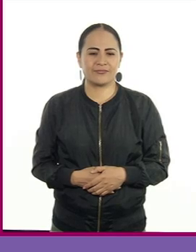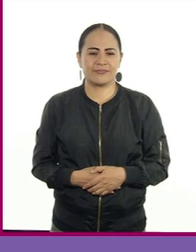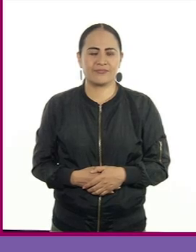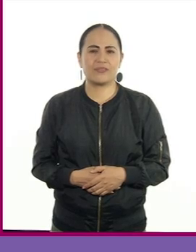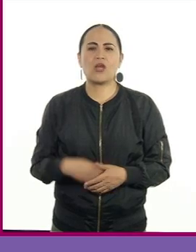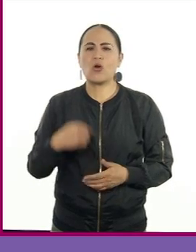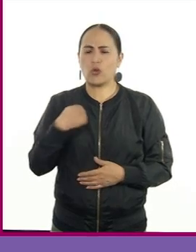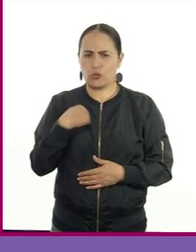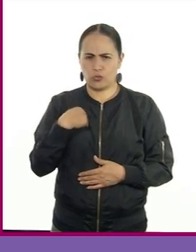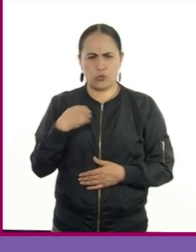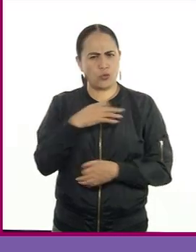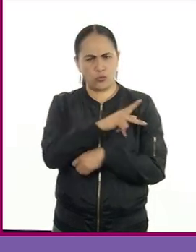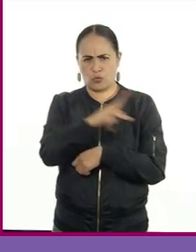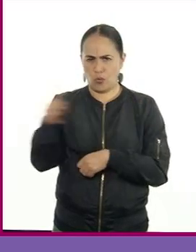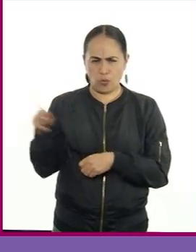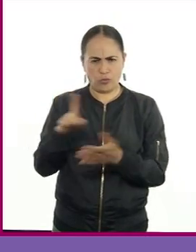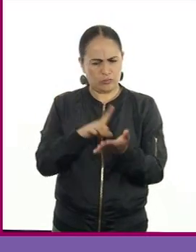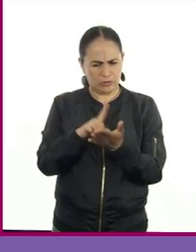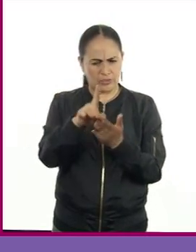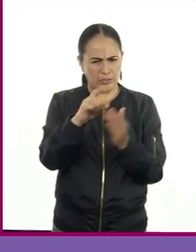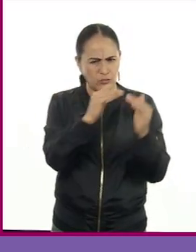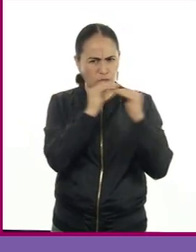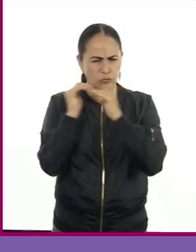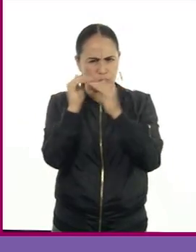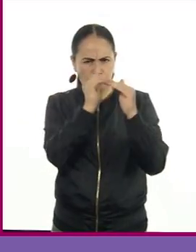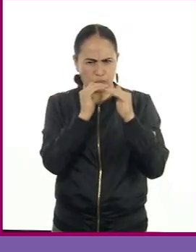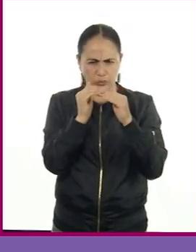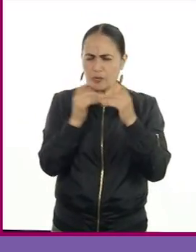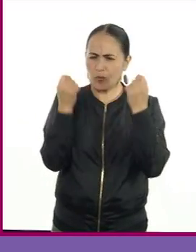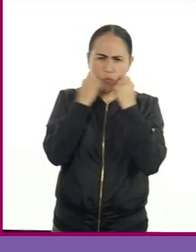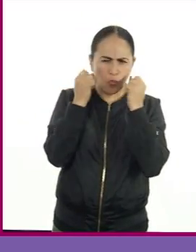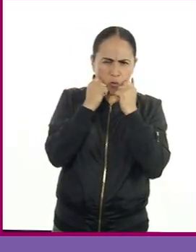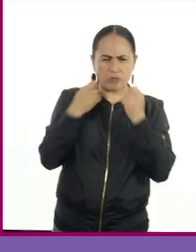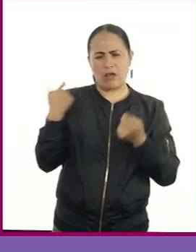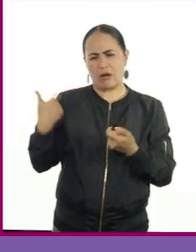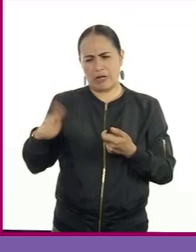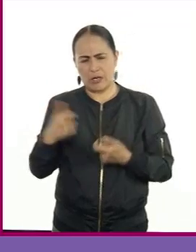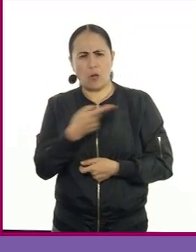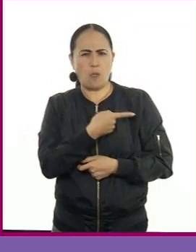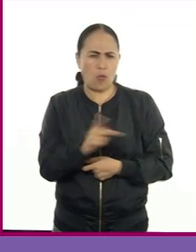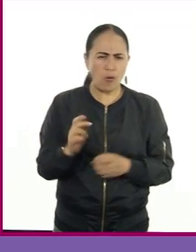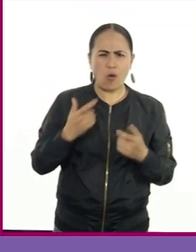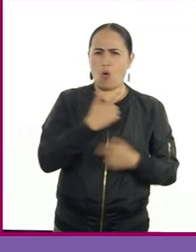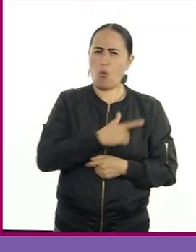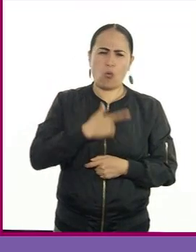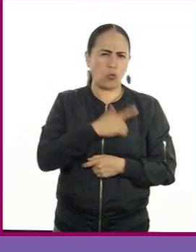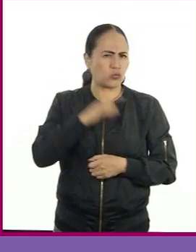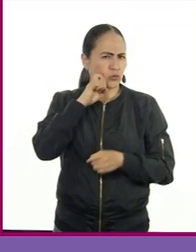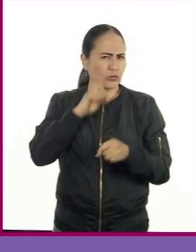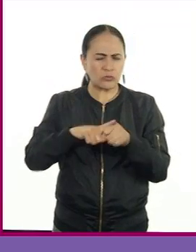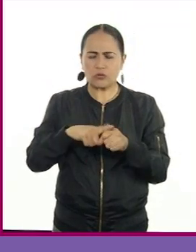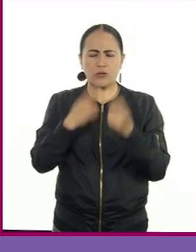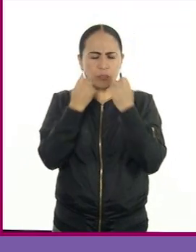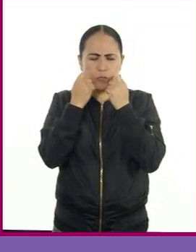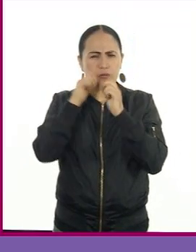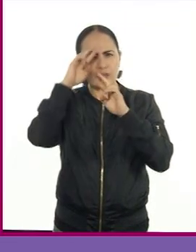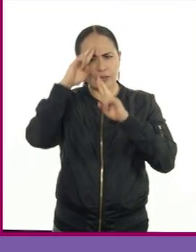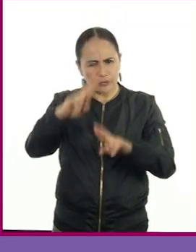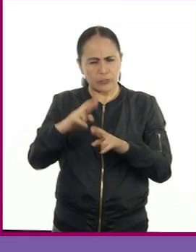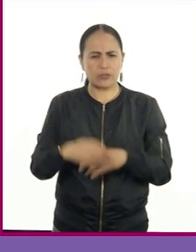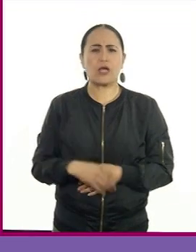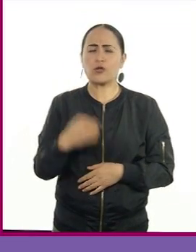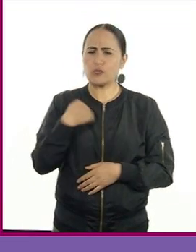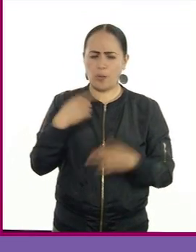Ejerzo mi derecho a la igualdad respetando la condición social y preferencias sexuales de todas las personas. Ejerzo mi derecho a la igualdad respetando a